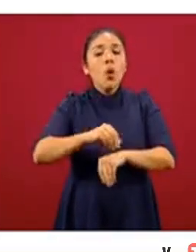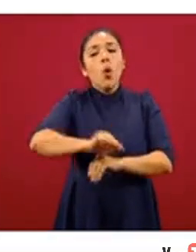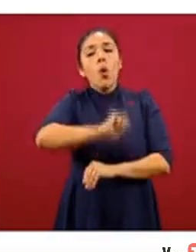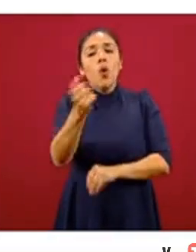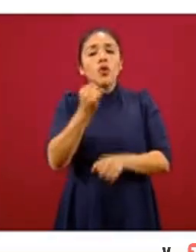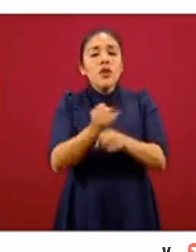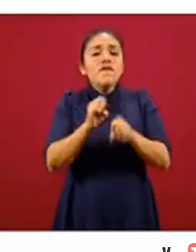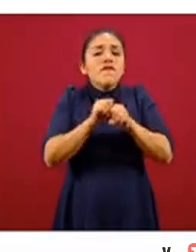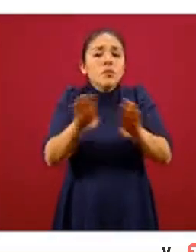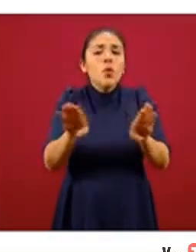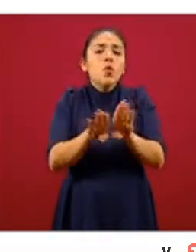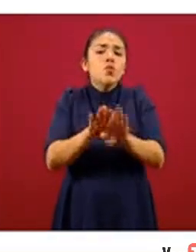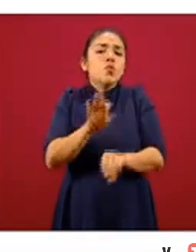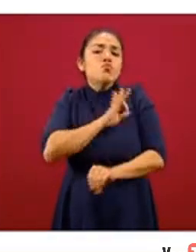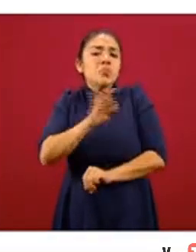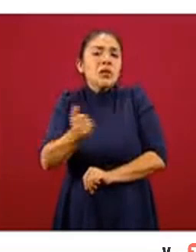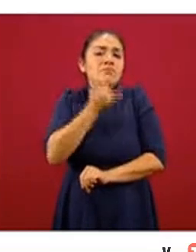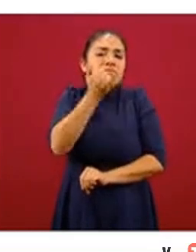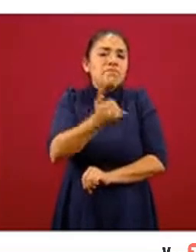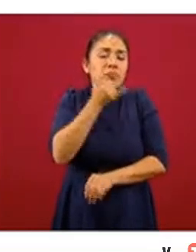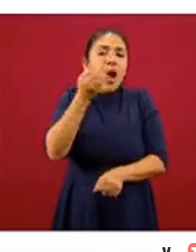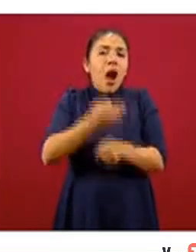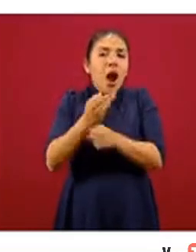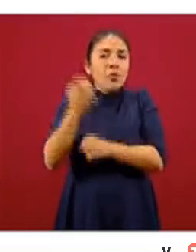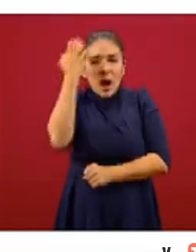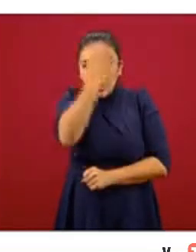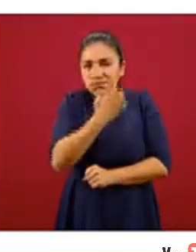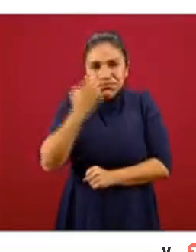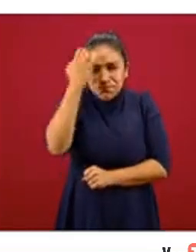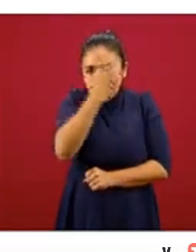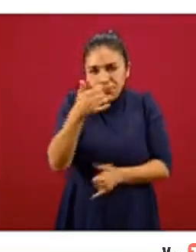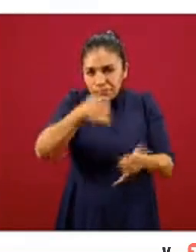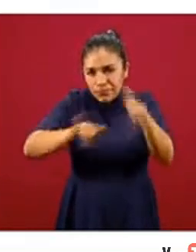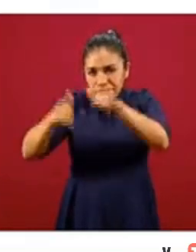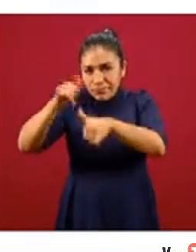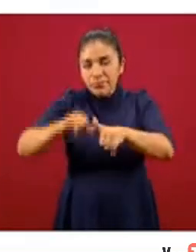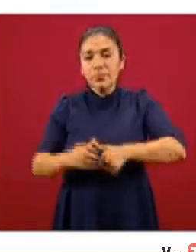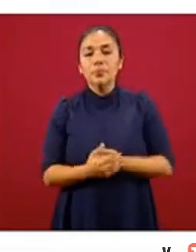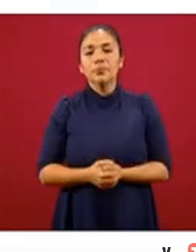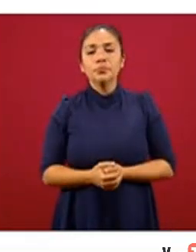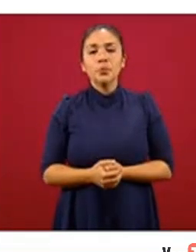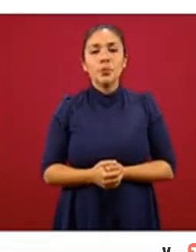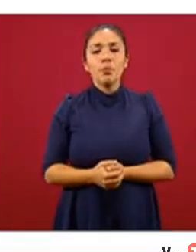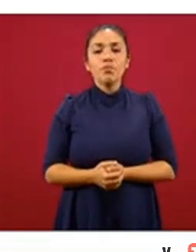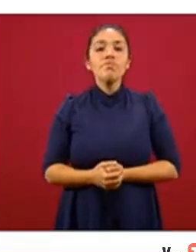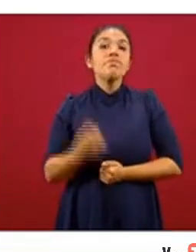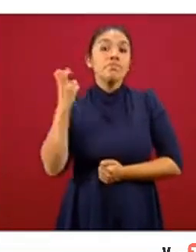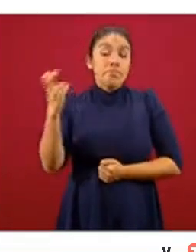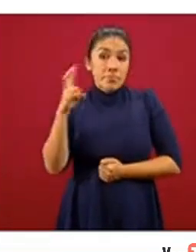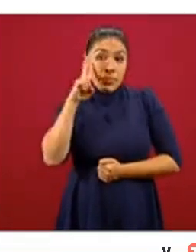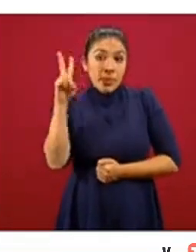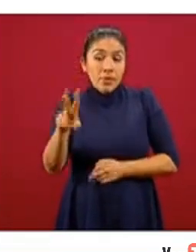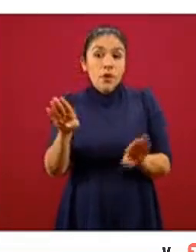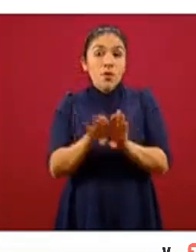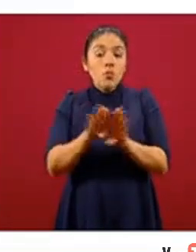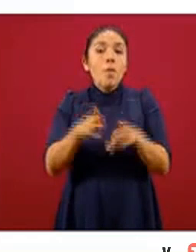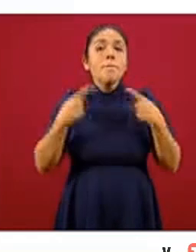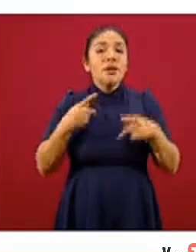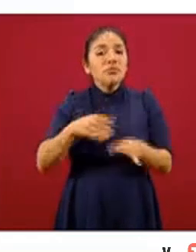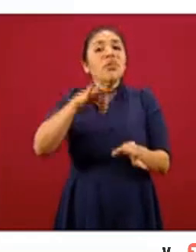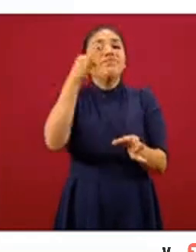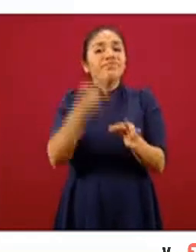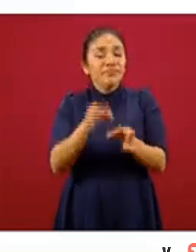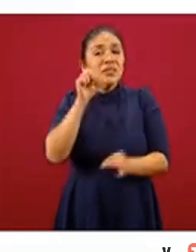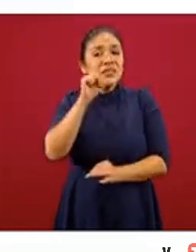que pudieran estar todavía en proceso. La siguiente. Aquí vemos lo que decíamos, los casos confirmados y los